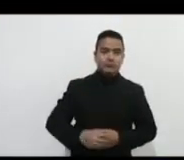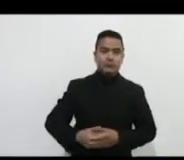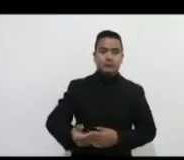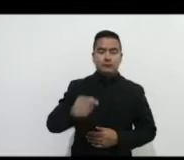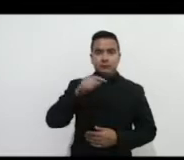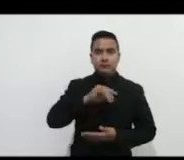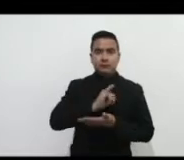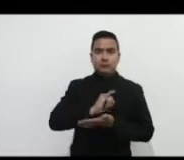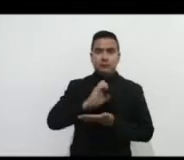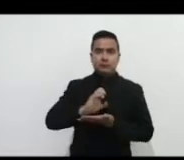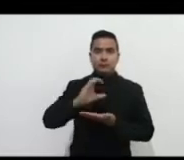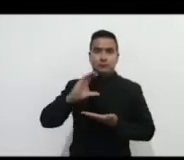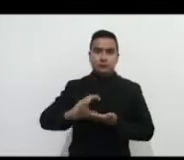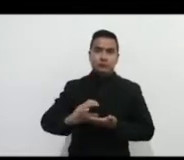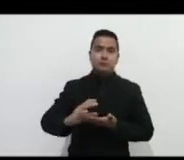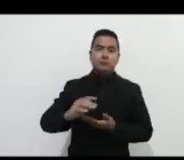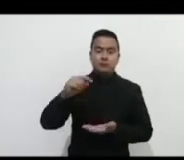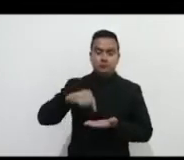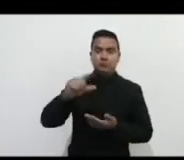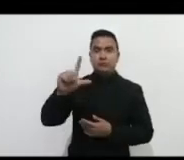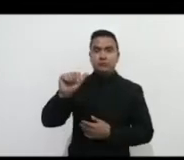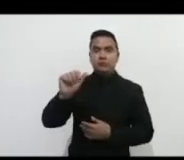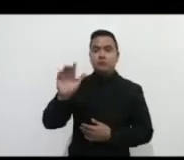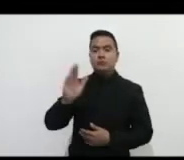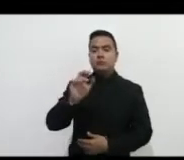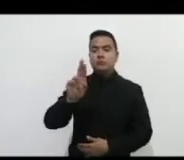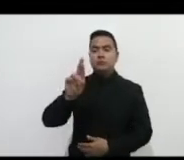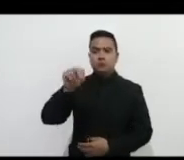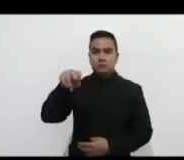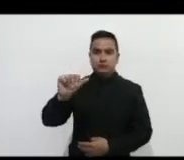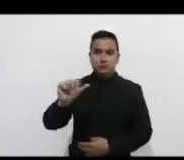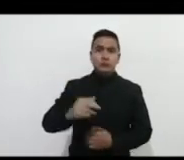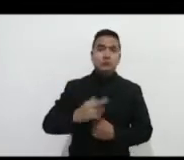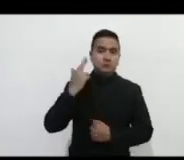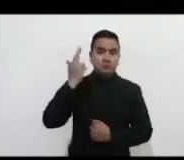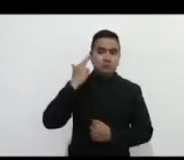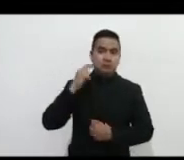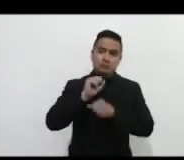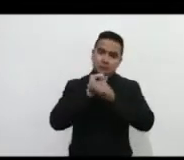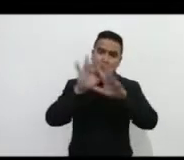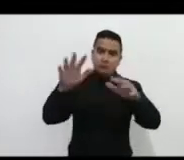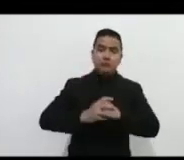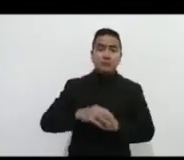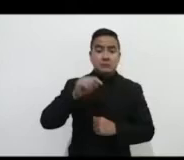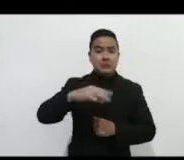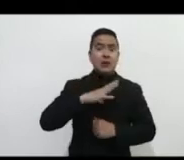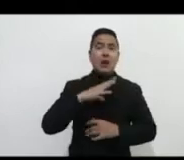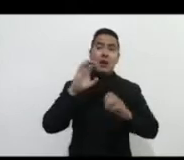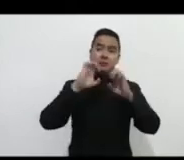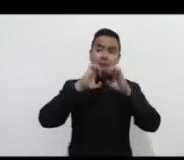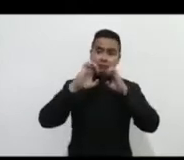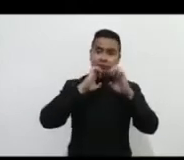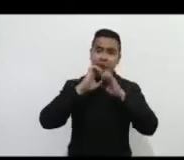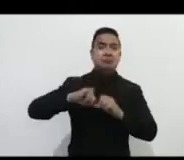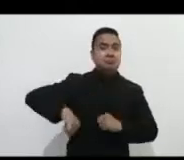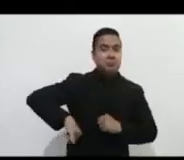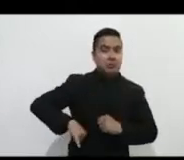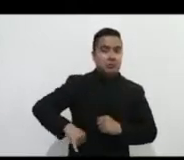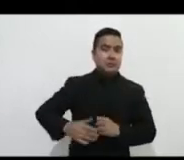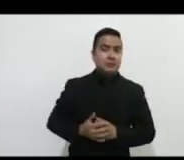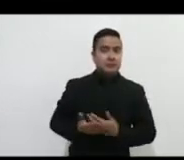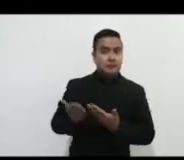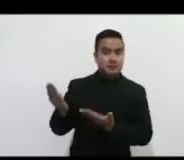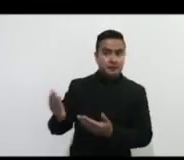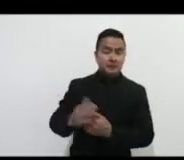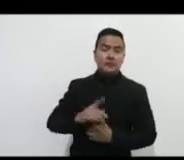Instituto Electoral de Coahuila. Le queremos invitar a que se quede con nosotros. Le vamos a presentar una muy interesante entrevista que nos tiene la